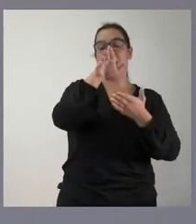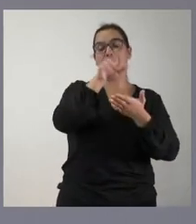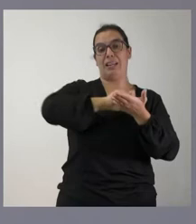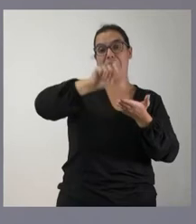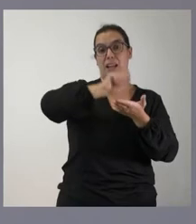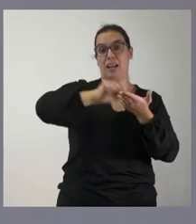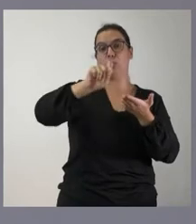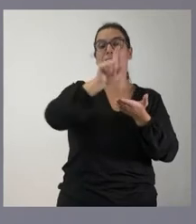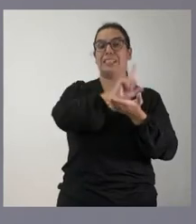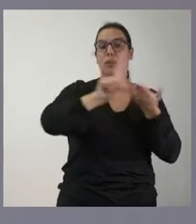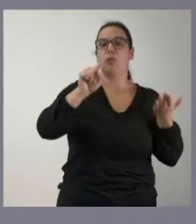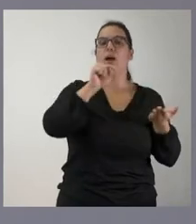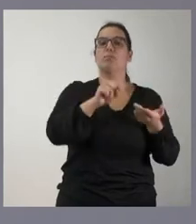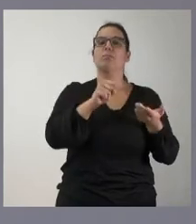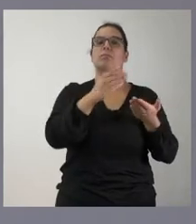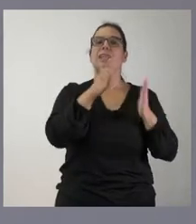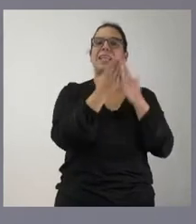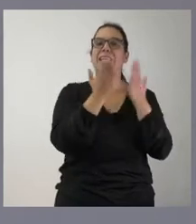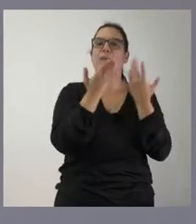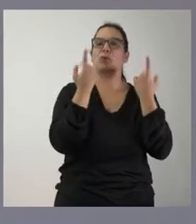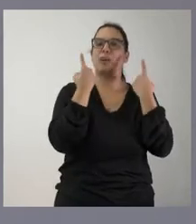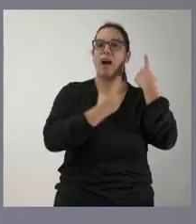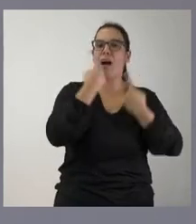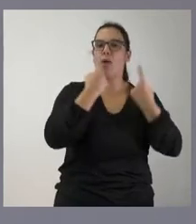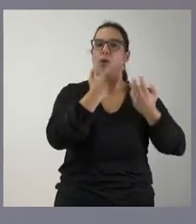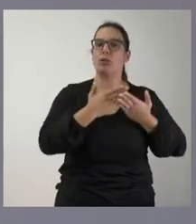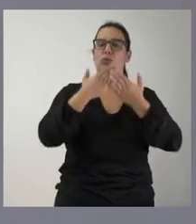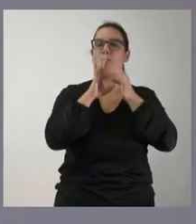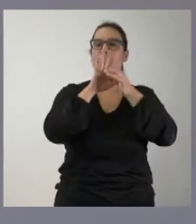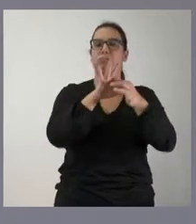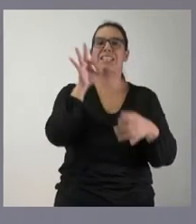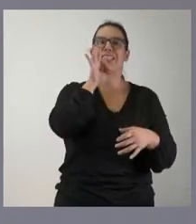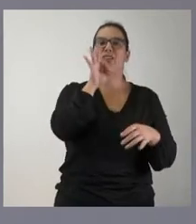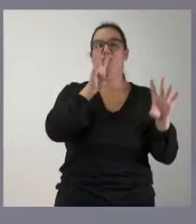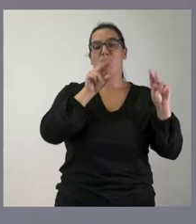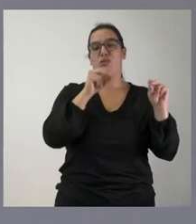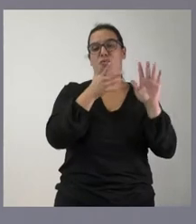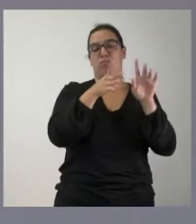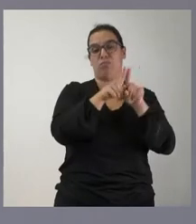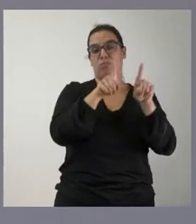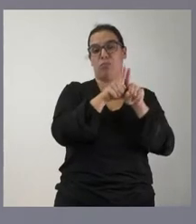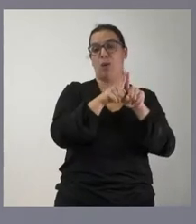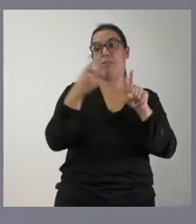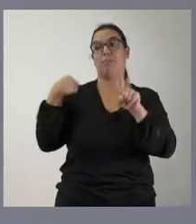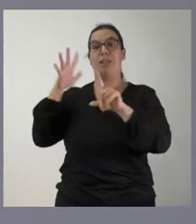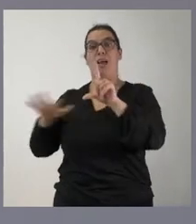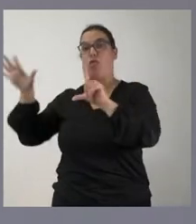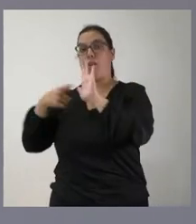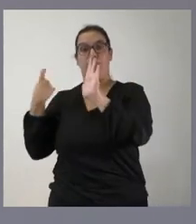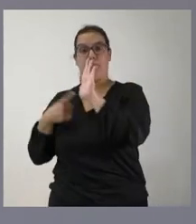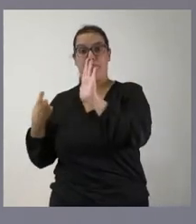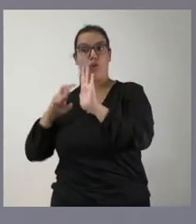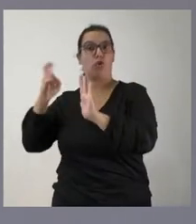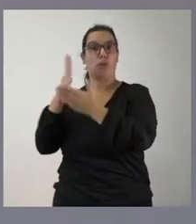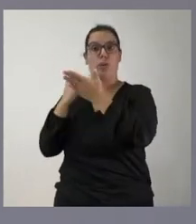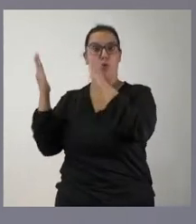estudio determinadas obras vinculadas al siglo de oro que estaban excluidos del currículo nacional y de otras comunidades autónomas por